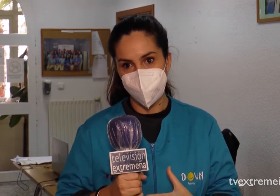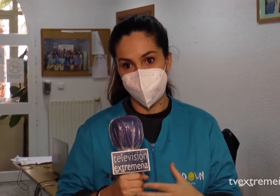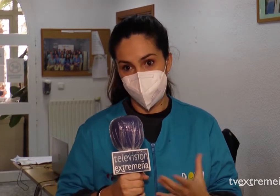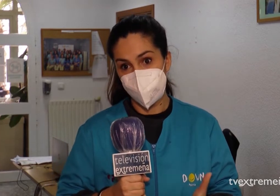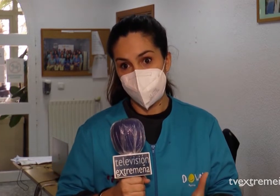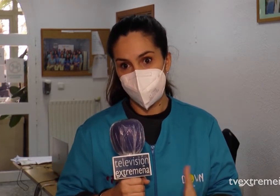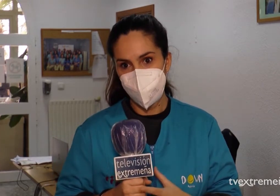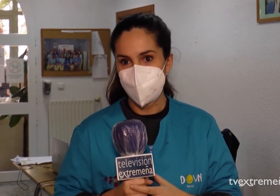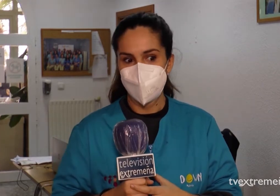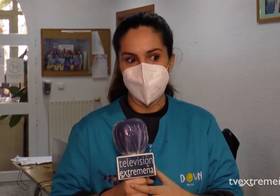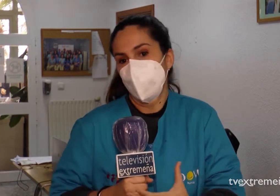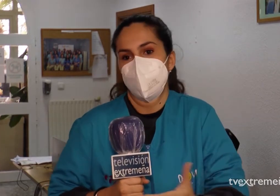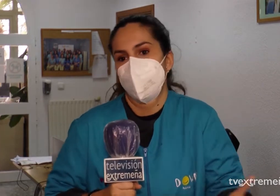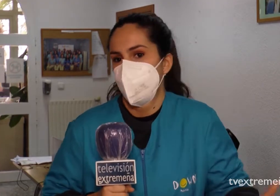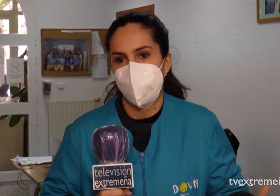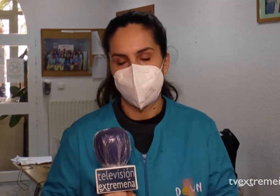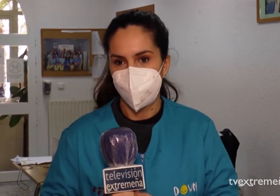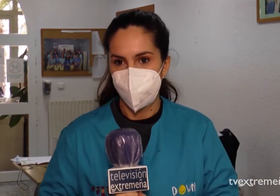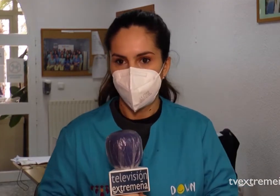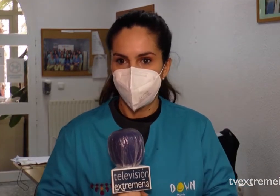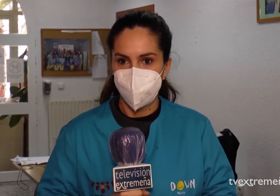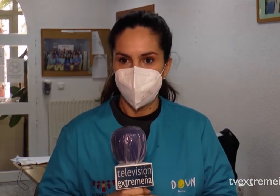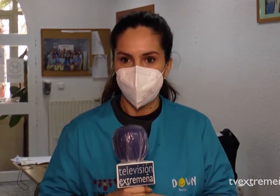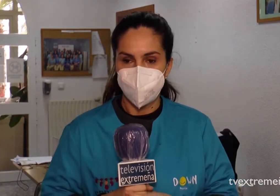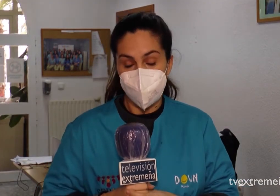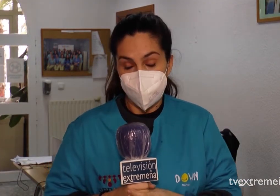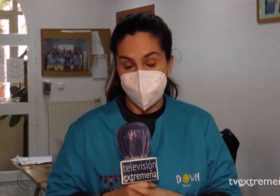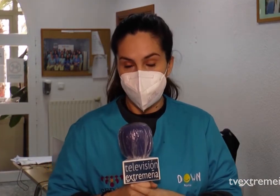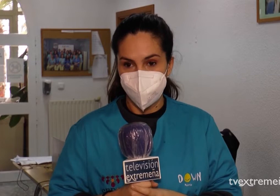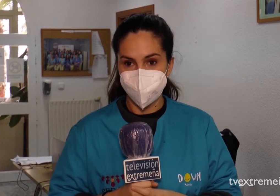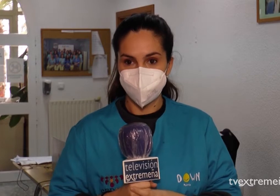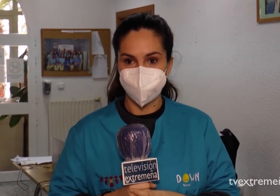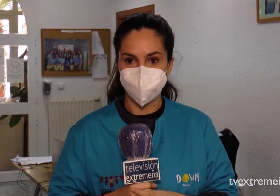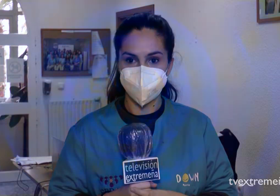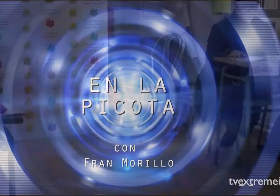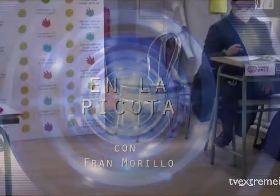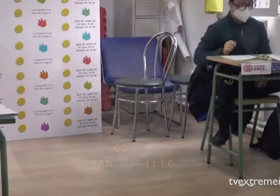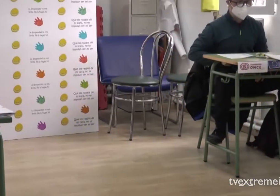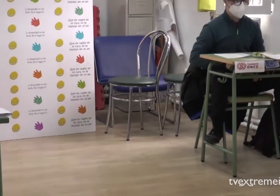técnico de formación y empleo, de cara a prevenir con el tema de la pandemia.